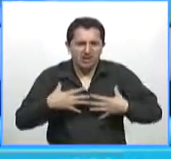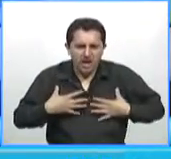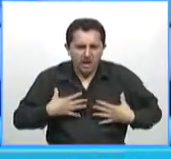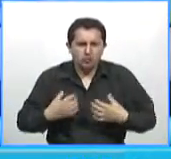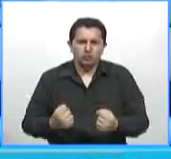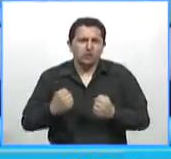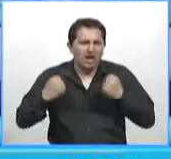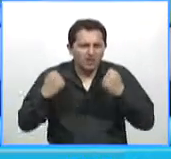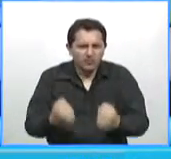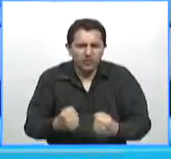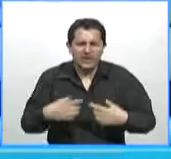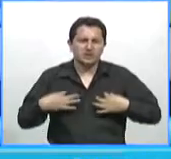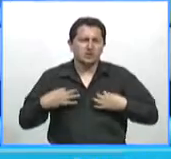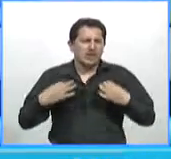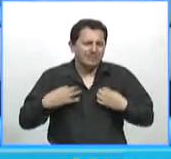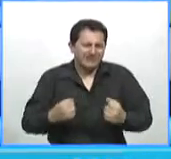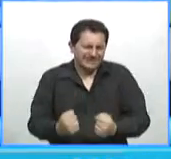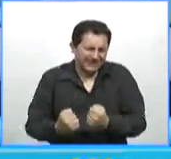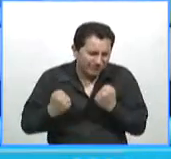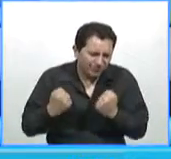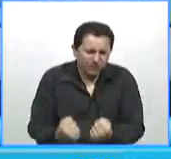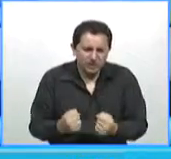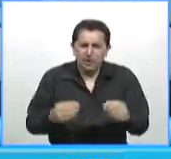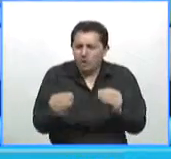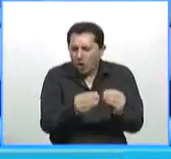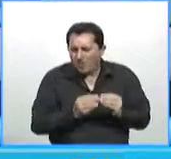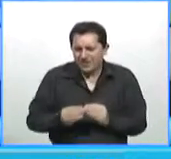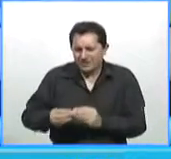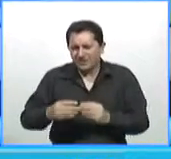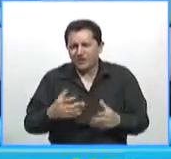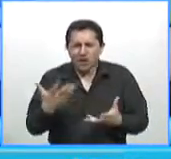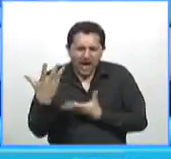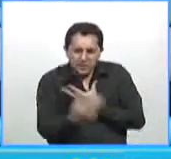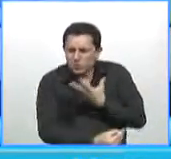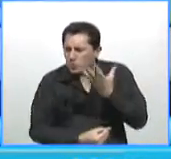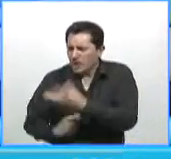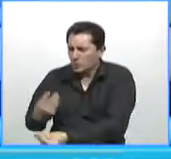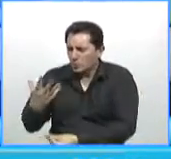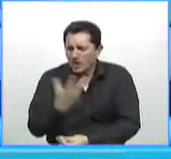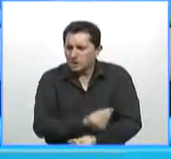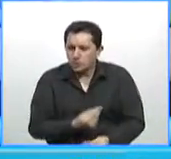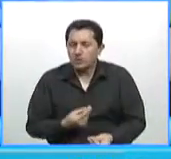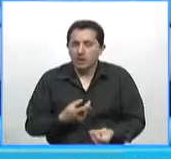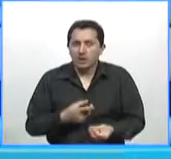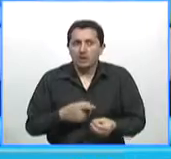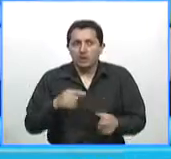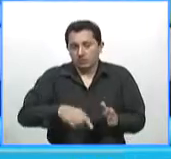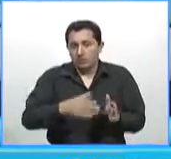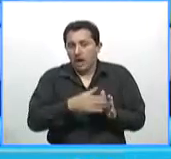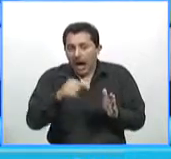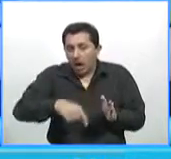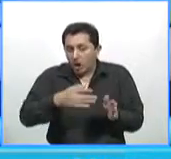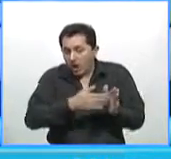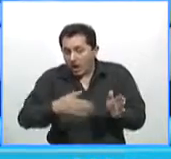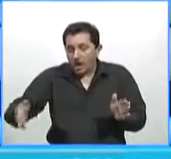por la camiseta, con la entrega, la pasión, con compañerismo, solidaridad, todo lo que pusimos durante estos 8 meses que